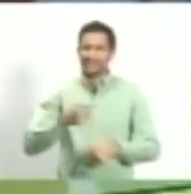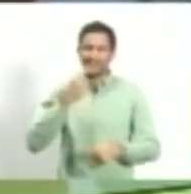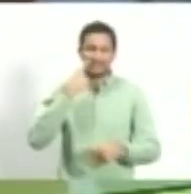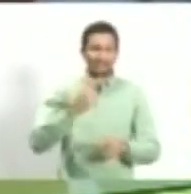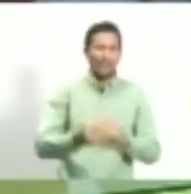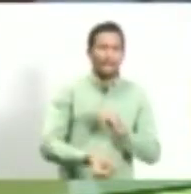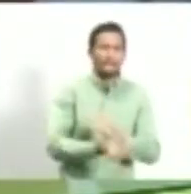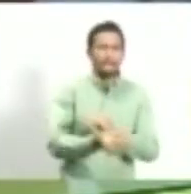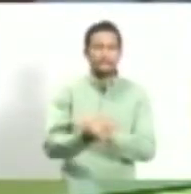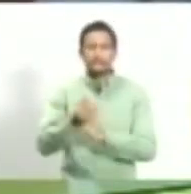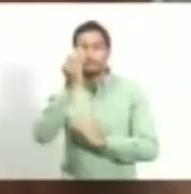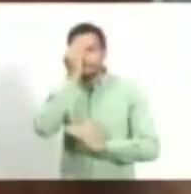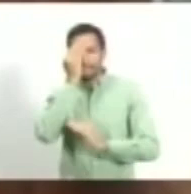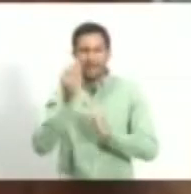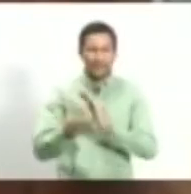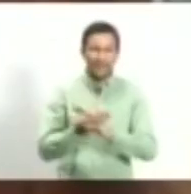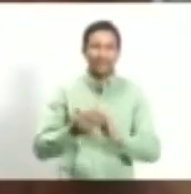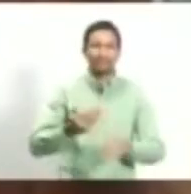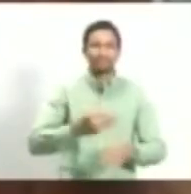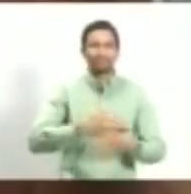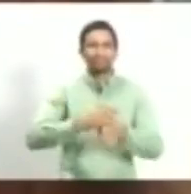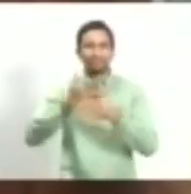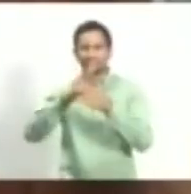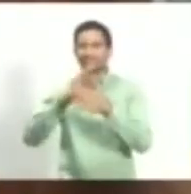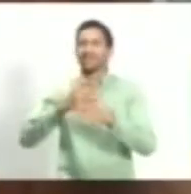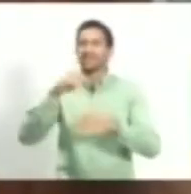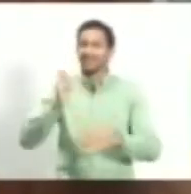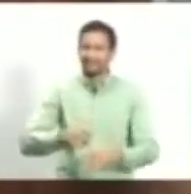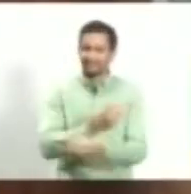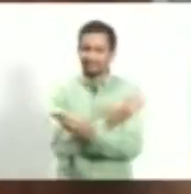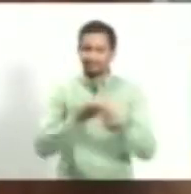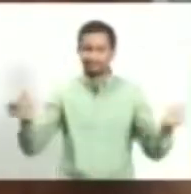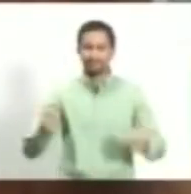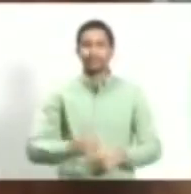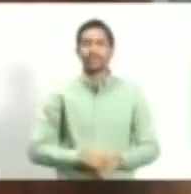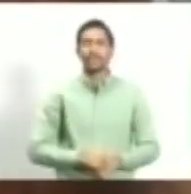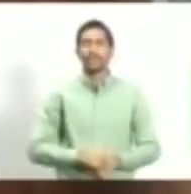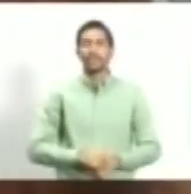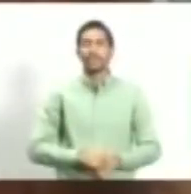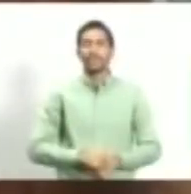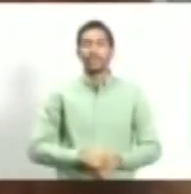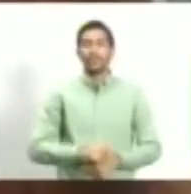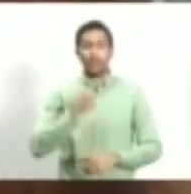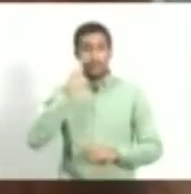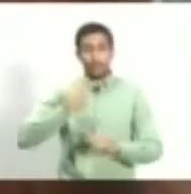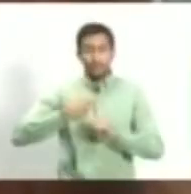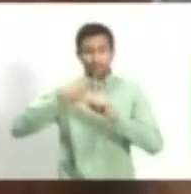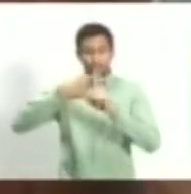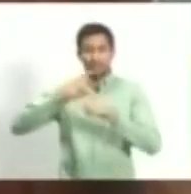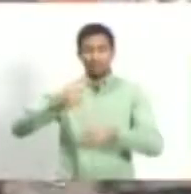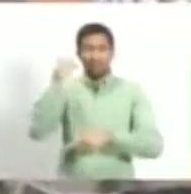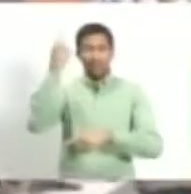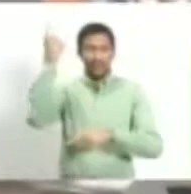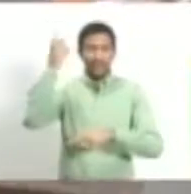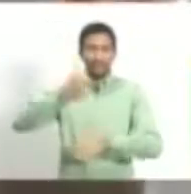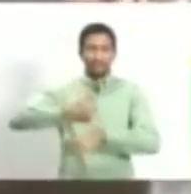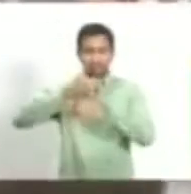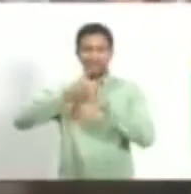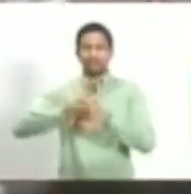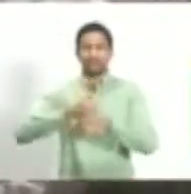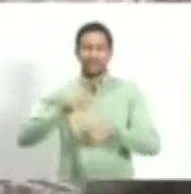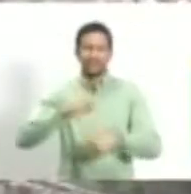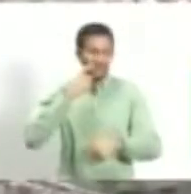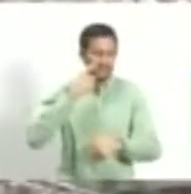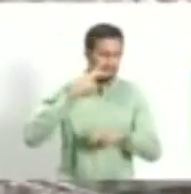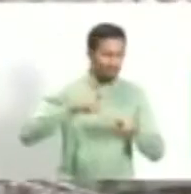que hay en la ciudad. Es precisamente. El Procurador General de la Nación, Fernando Carrillo, anunció una exhaustiva investigación para determinar